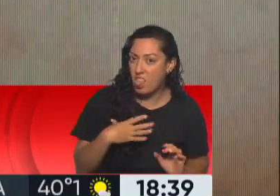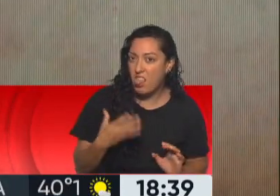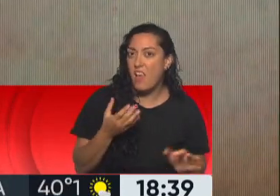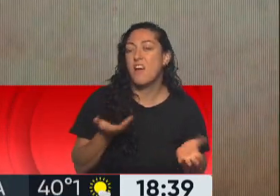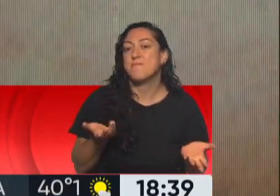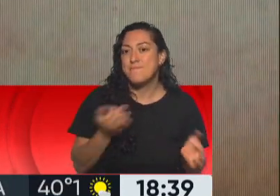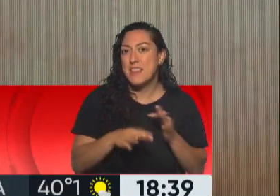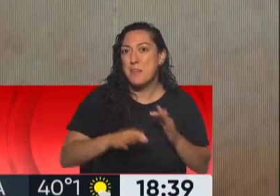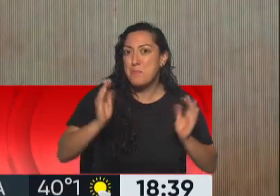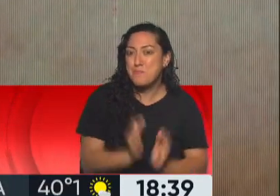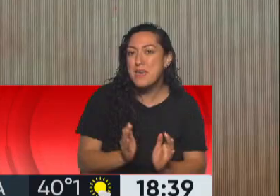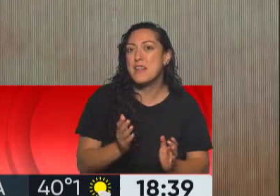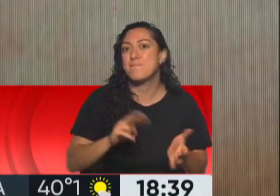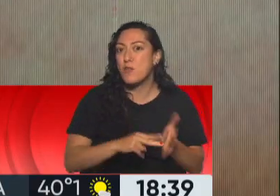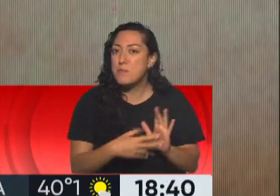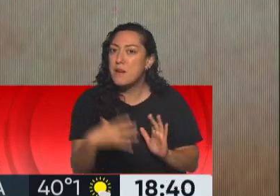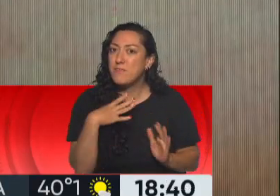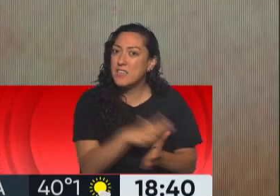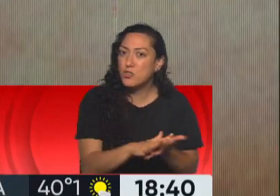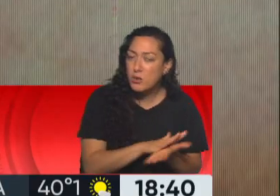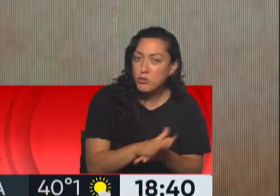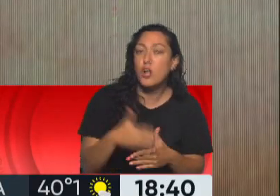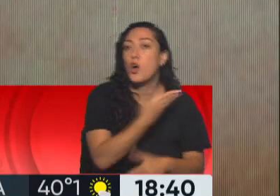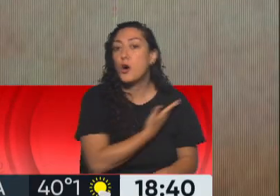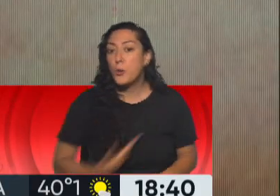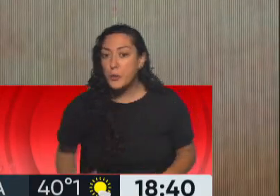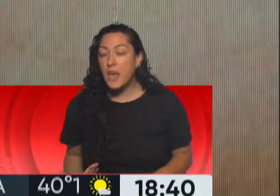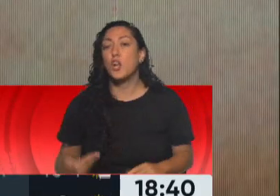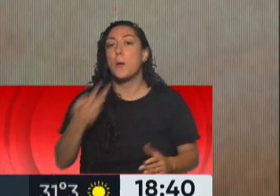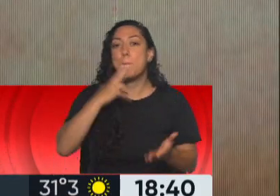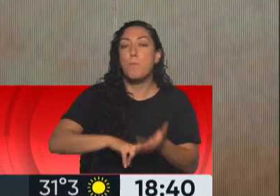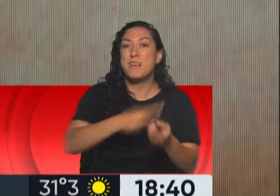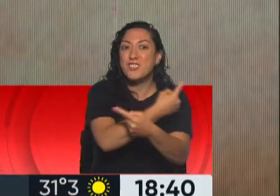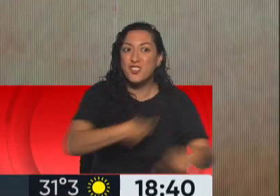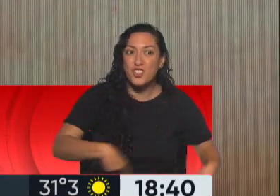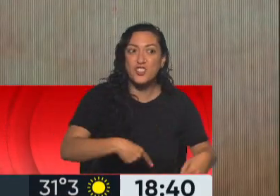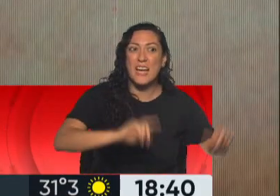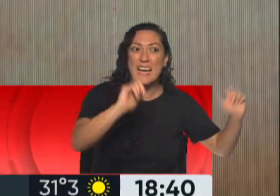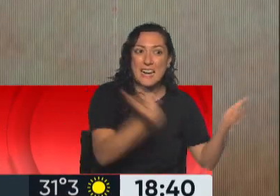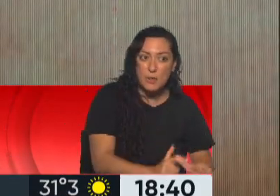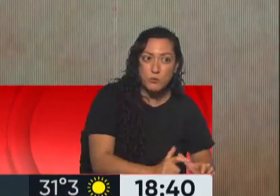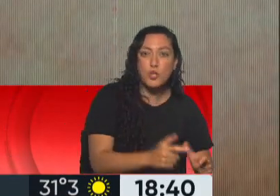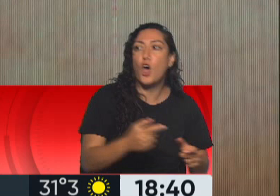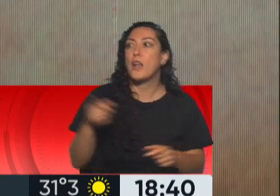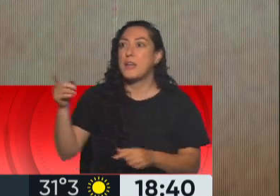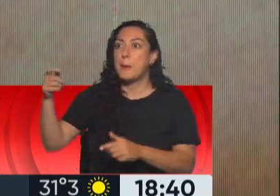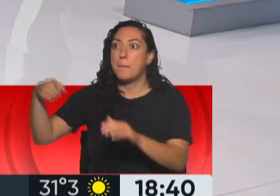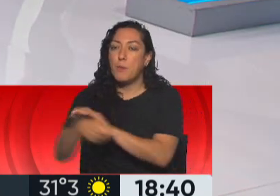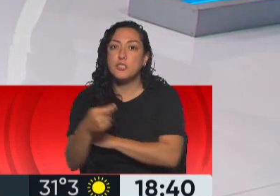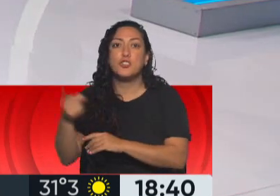Esa es la otra pelea que tiene que dar el gobierno: apuntar a la reducción de impuestos para nivelar la cancha, como piden en la